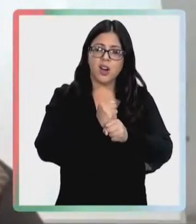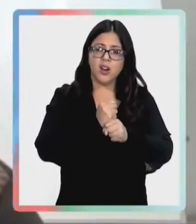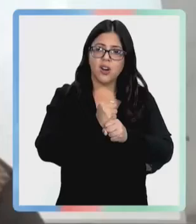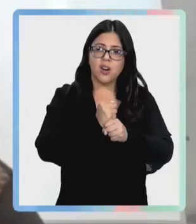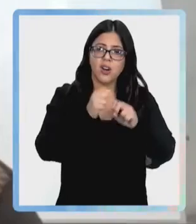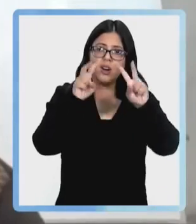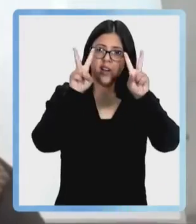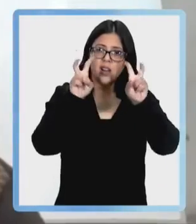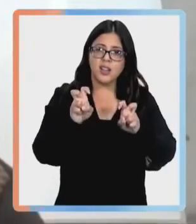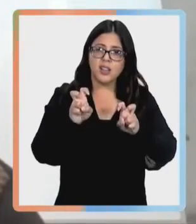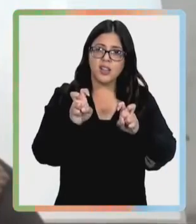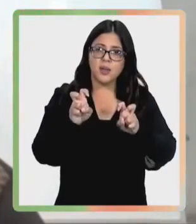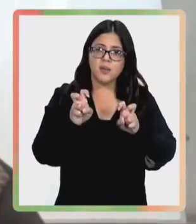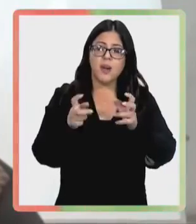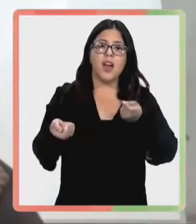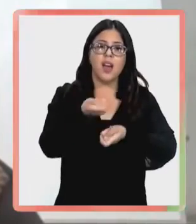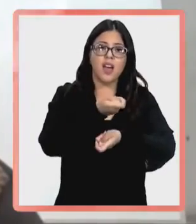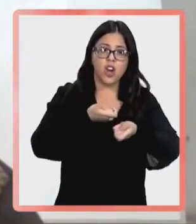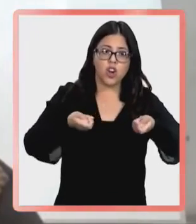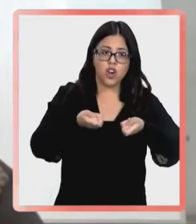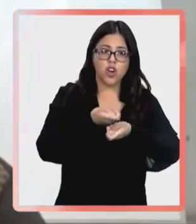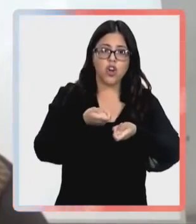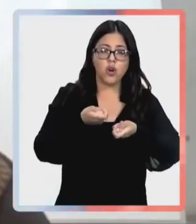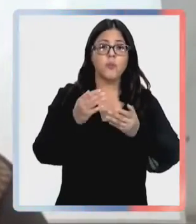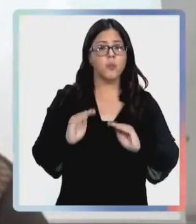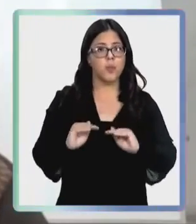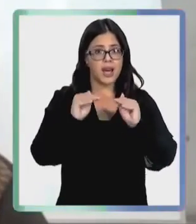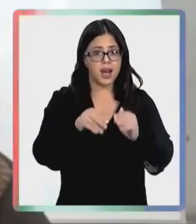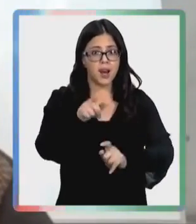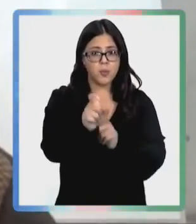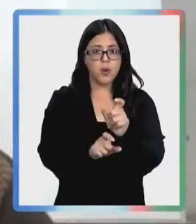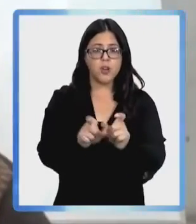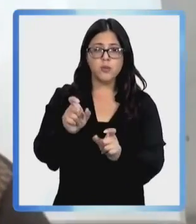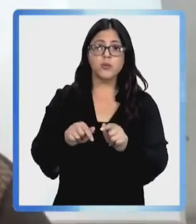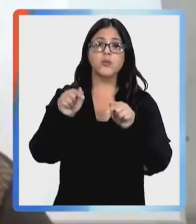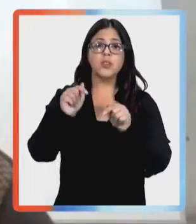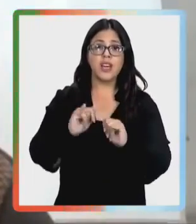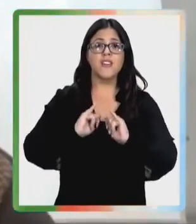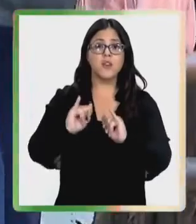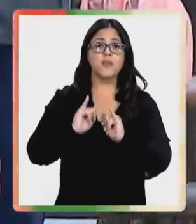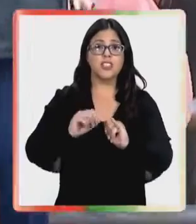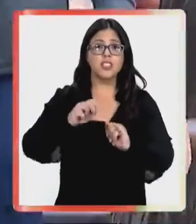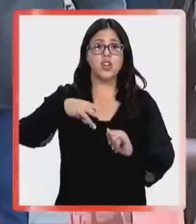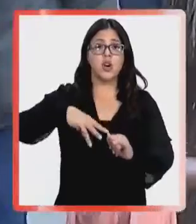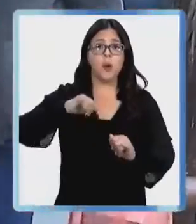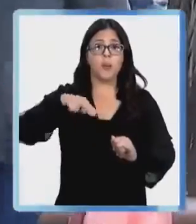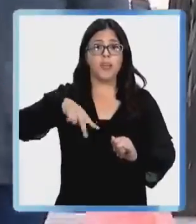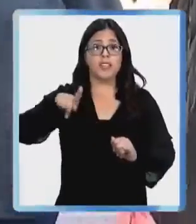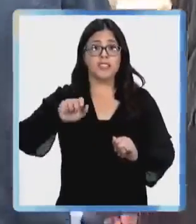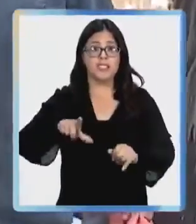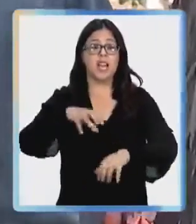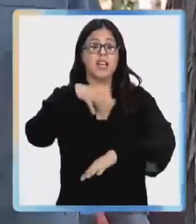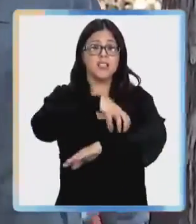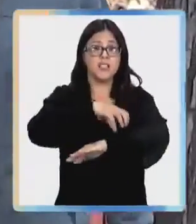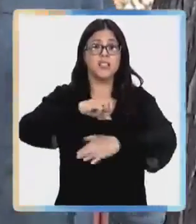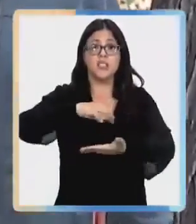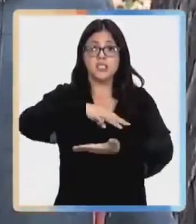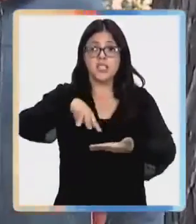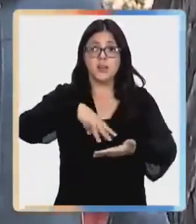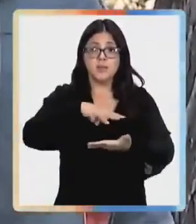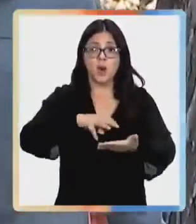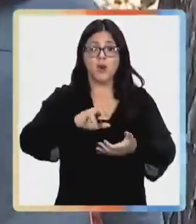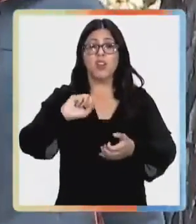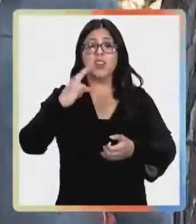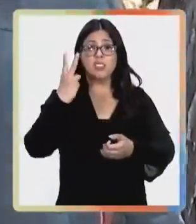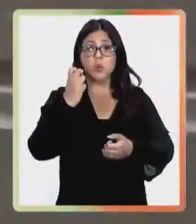el punto de vista de lo económico para apoyar a las personas. Datos del MinSal reflejan que la región del Maule tiene